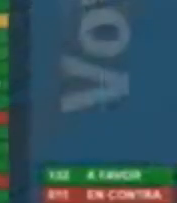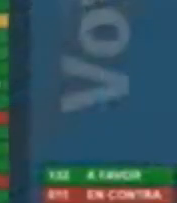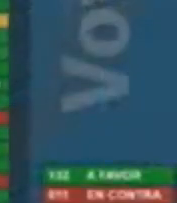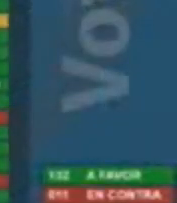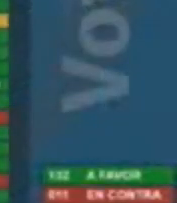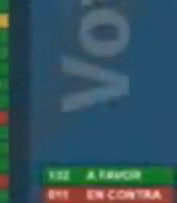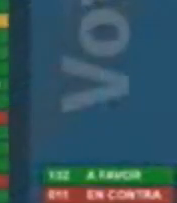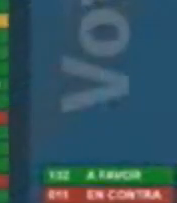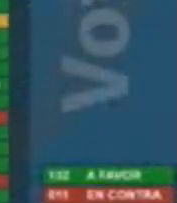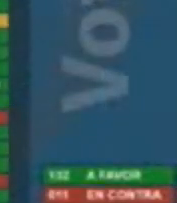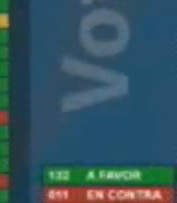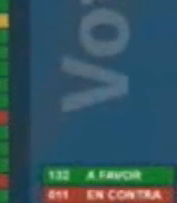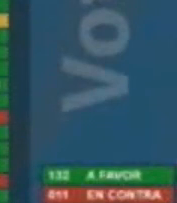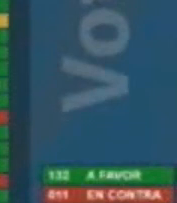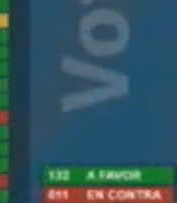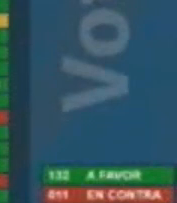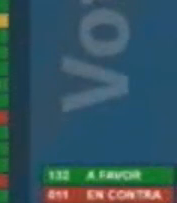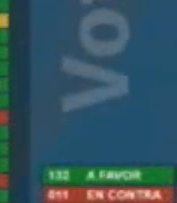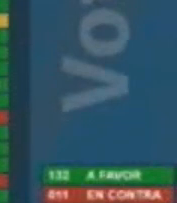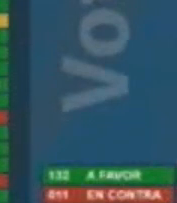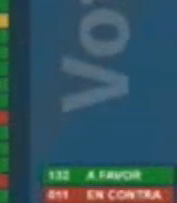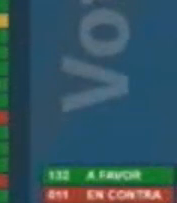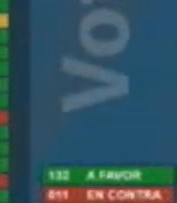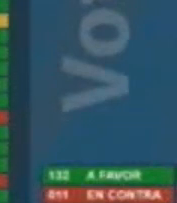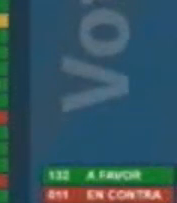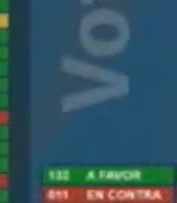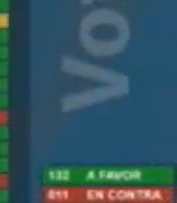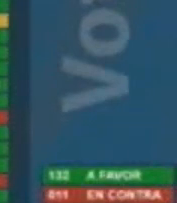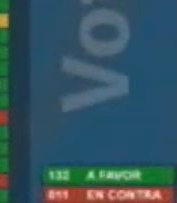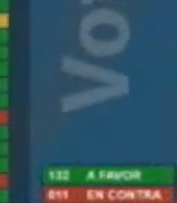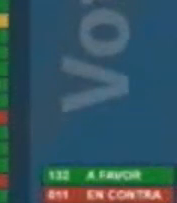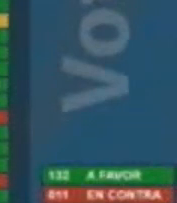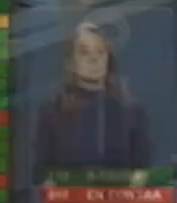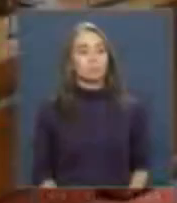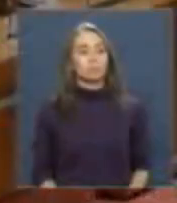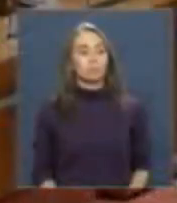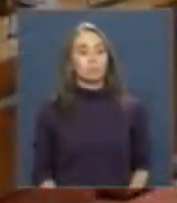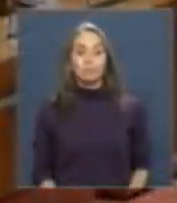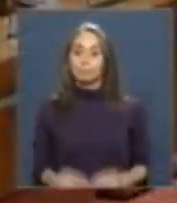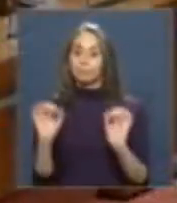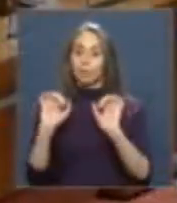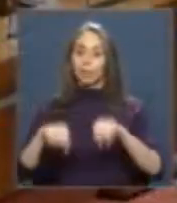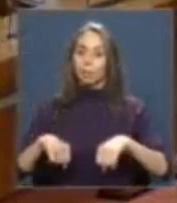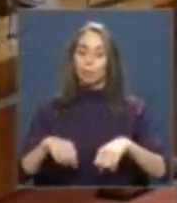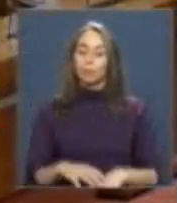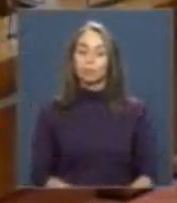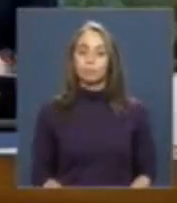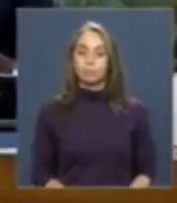132 votos 11 en contra 9 por la abstención abro al